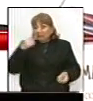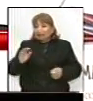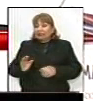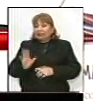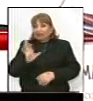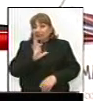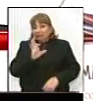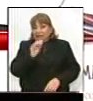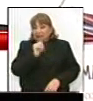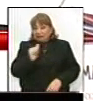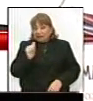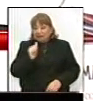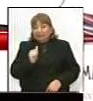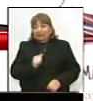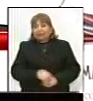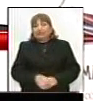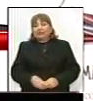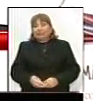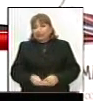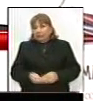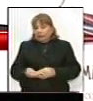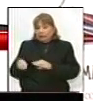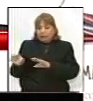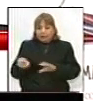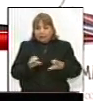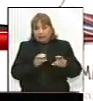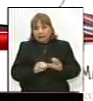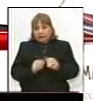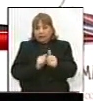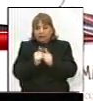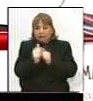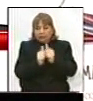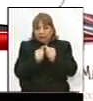Amplio, el hacer competencia exclusiva,